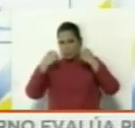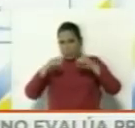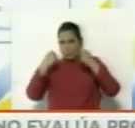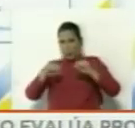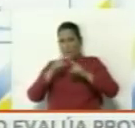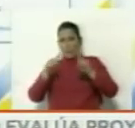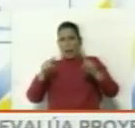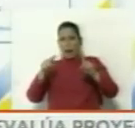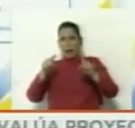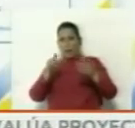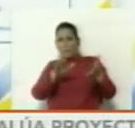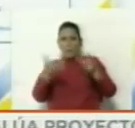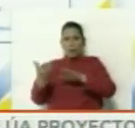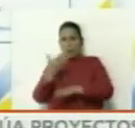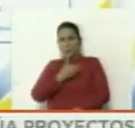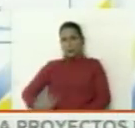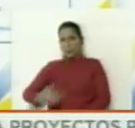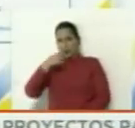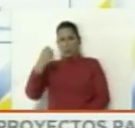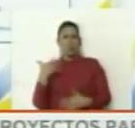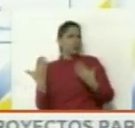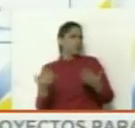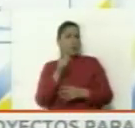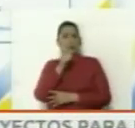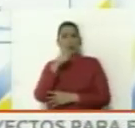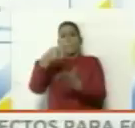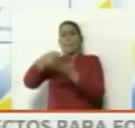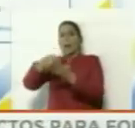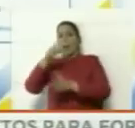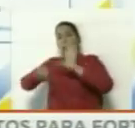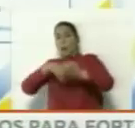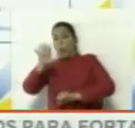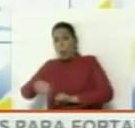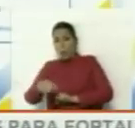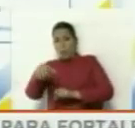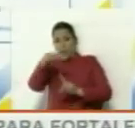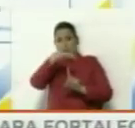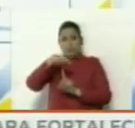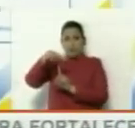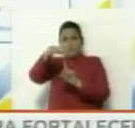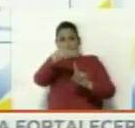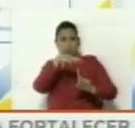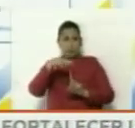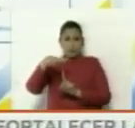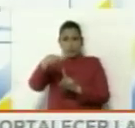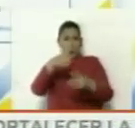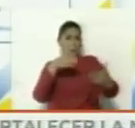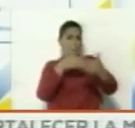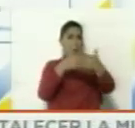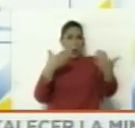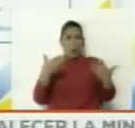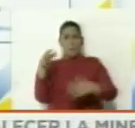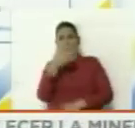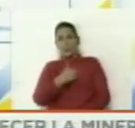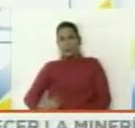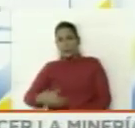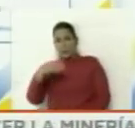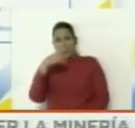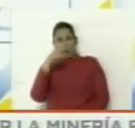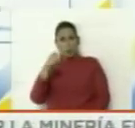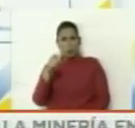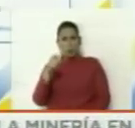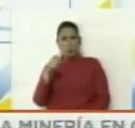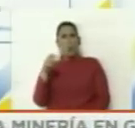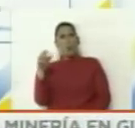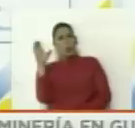al presidente Nicolás Maduro. ¿Quién financió la compra de los drones para el atentado contra el presidente Maduro en Colombia? ¿Quién